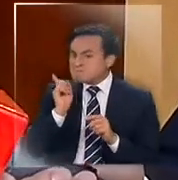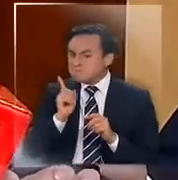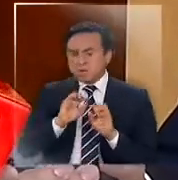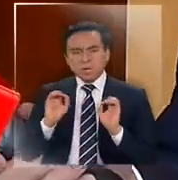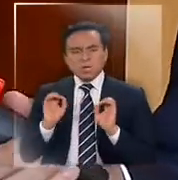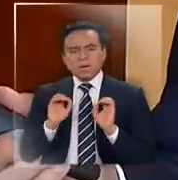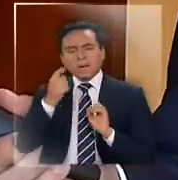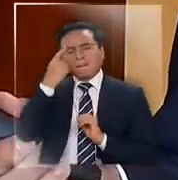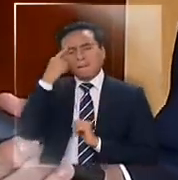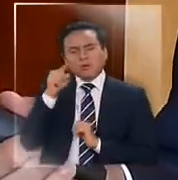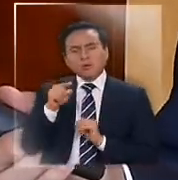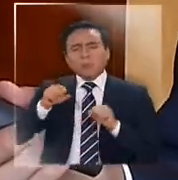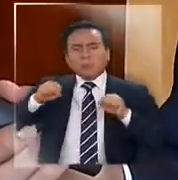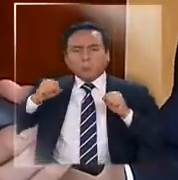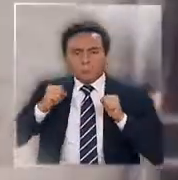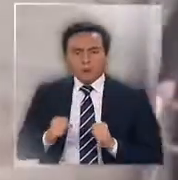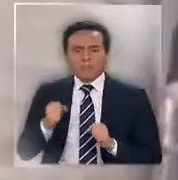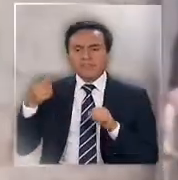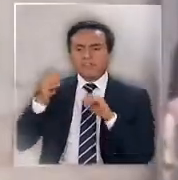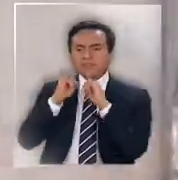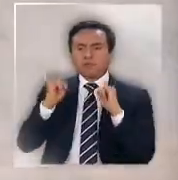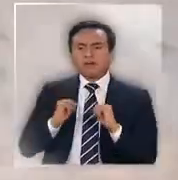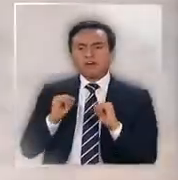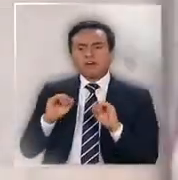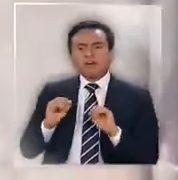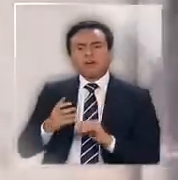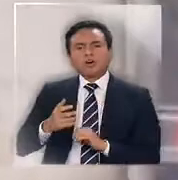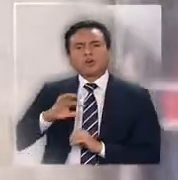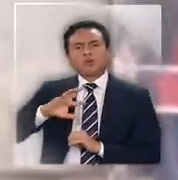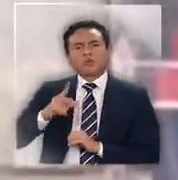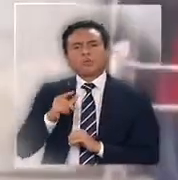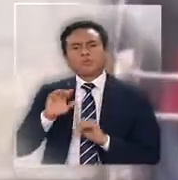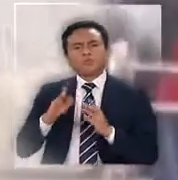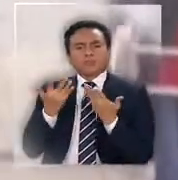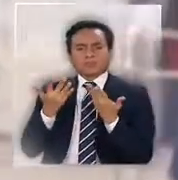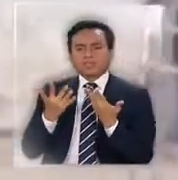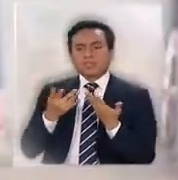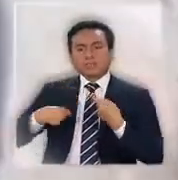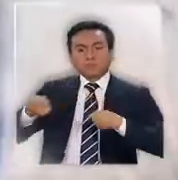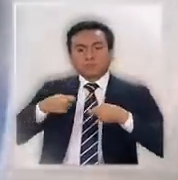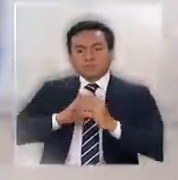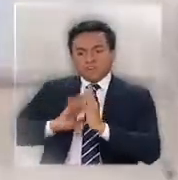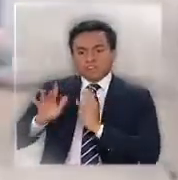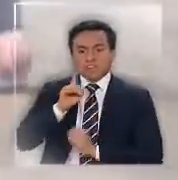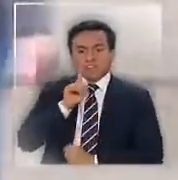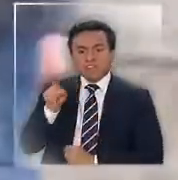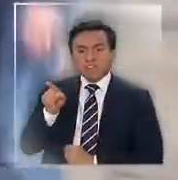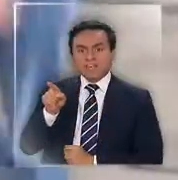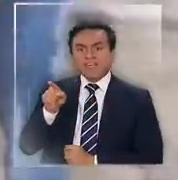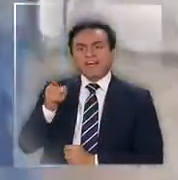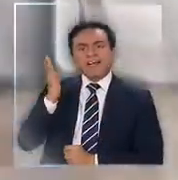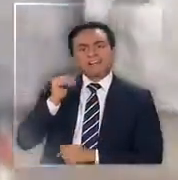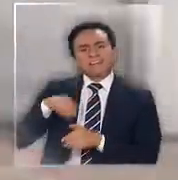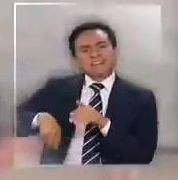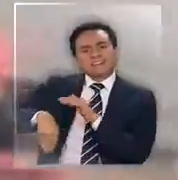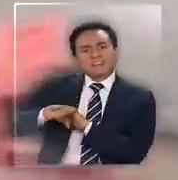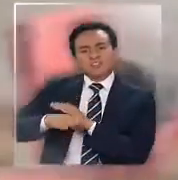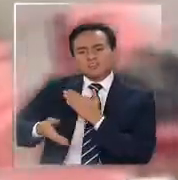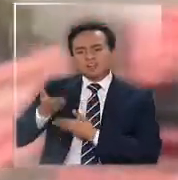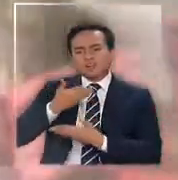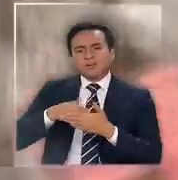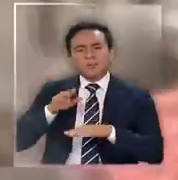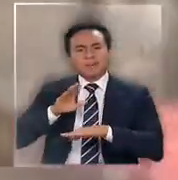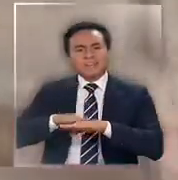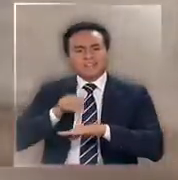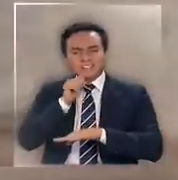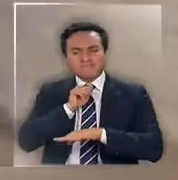pero que originalmente pudieron haber ingresado como robos por sorpresa. Él tiene un puesto en la feria. Lo que pasa es que cuando lo echaron porque no le renovaron la